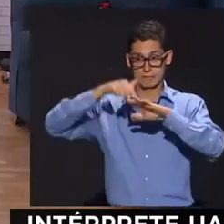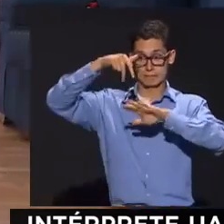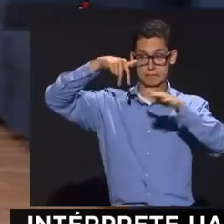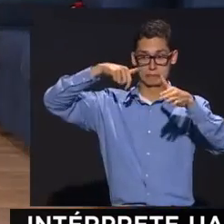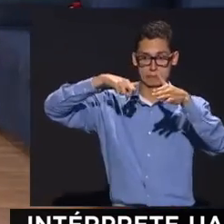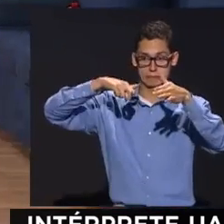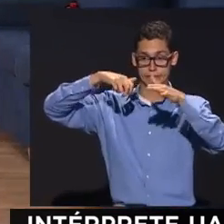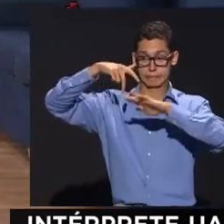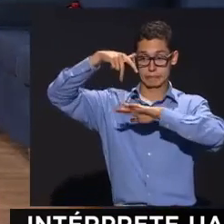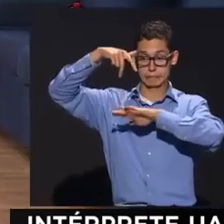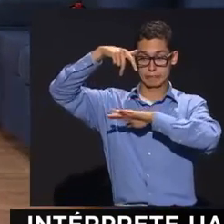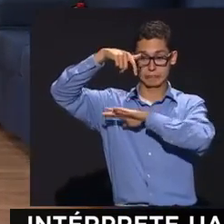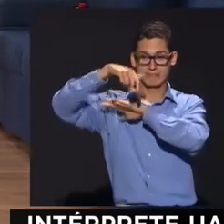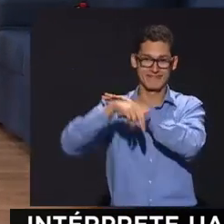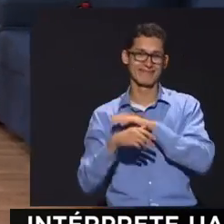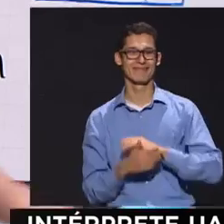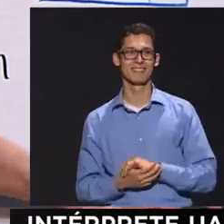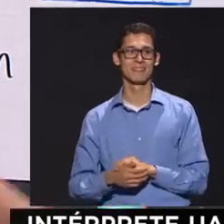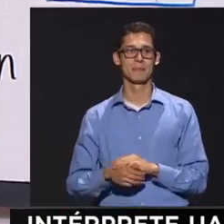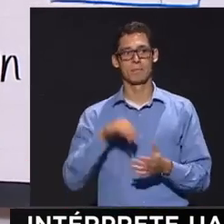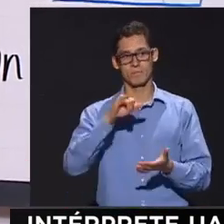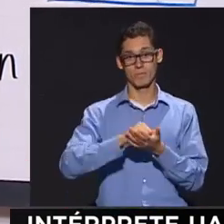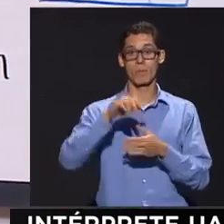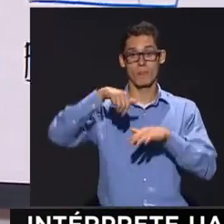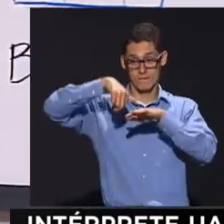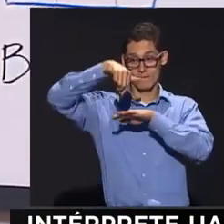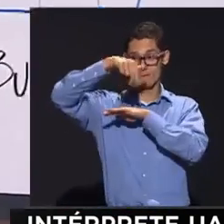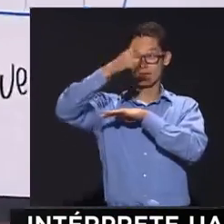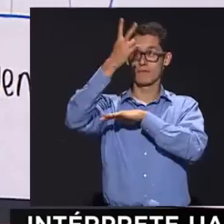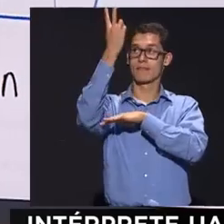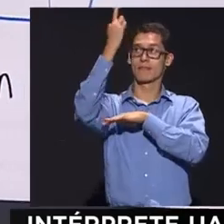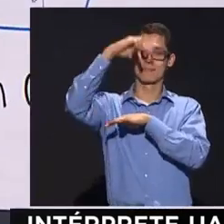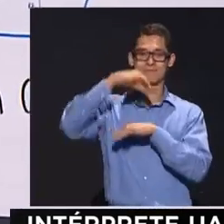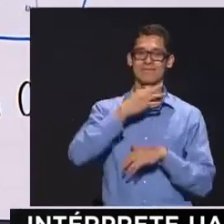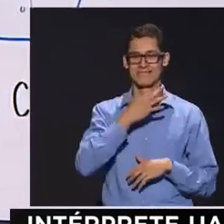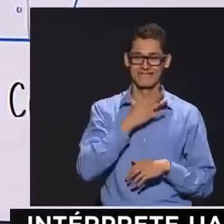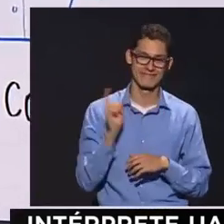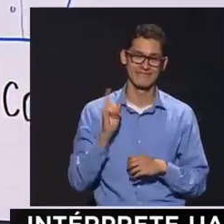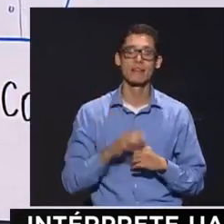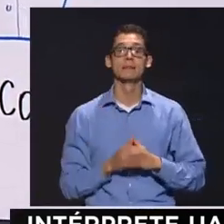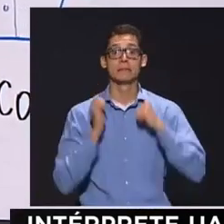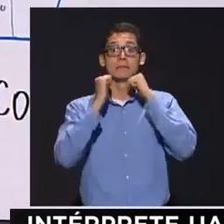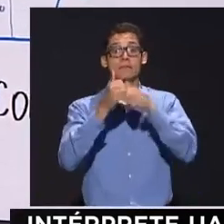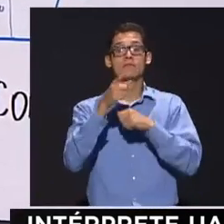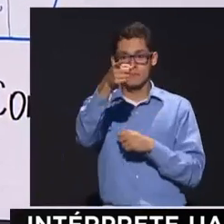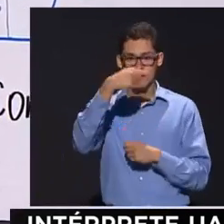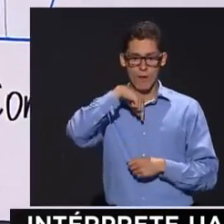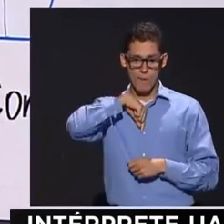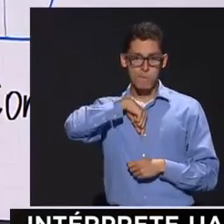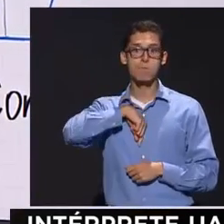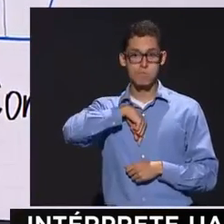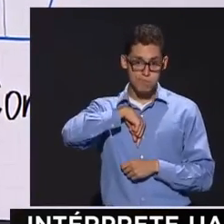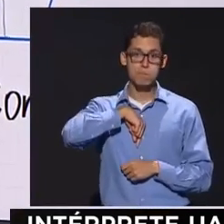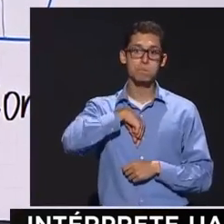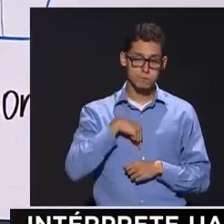ahí es cuando ya la vuelta ya no suena muy chistoso pero todos en nuestro niño interior lo hacemos